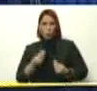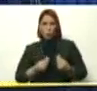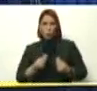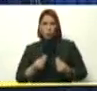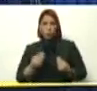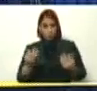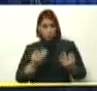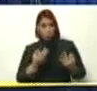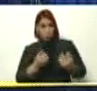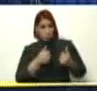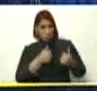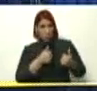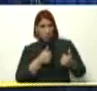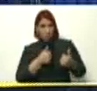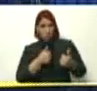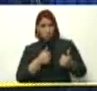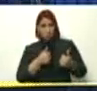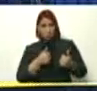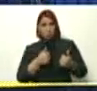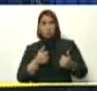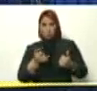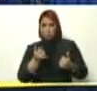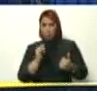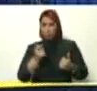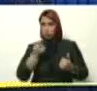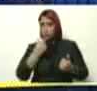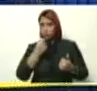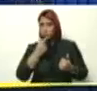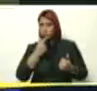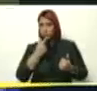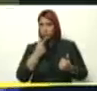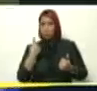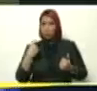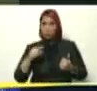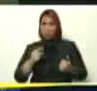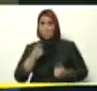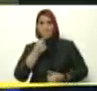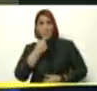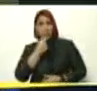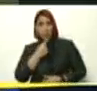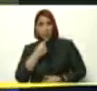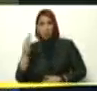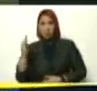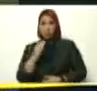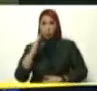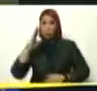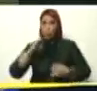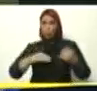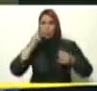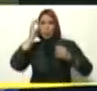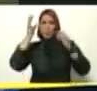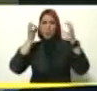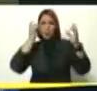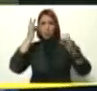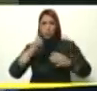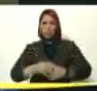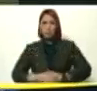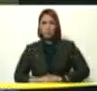¿Seguro? ¿Usted le ha puesto los tratamientos? Ahí tenemos la pastilla que trajimos, la último invento de